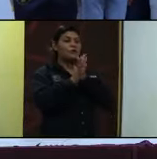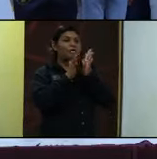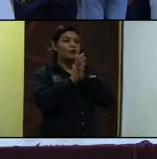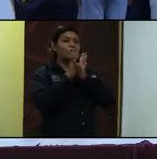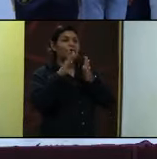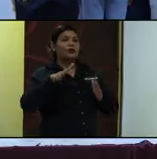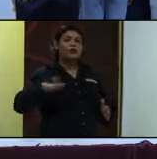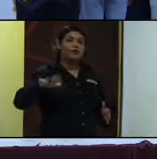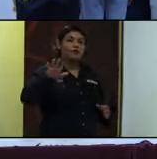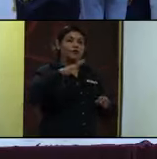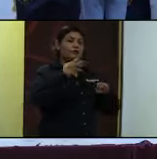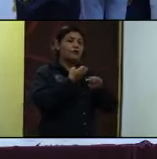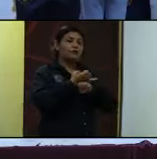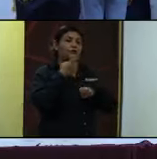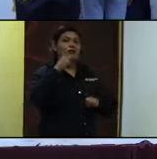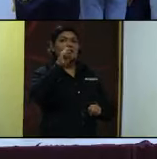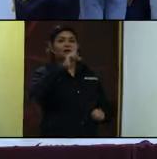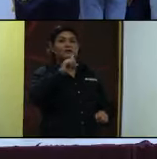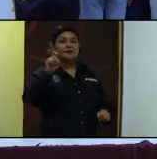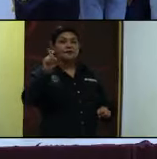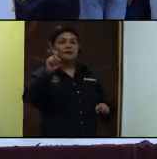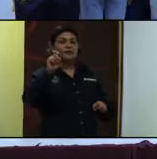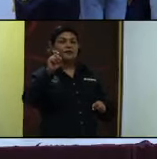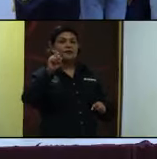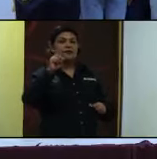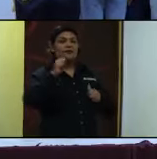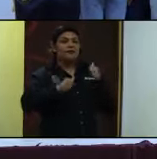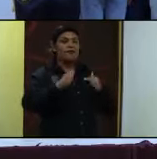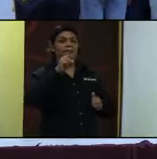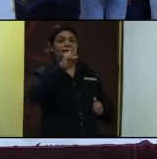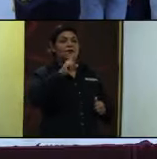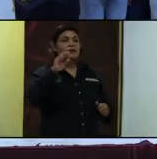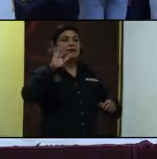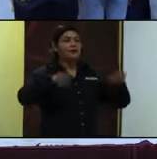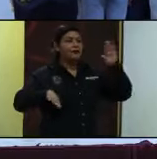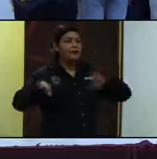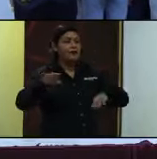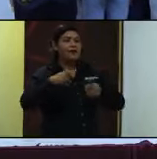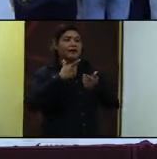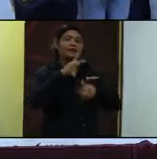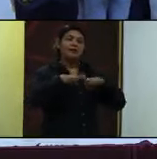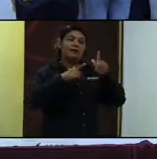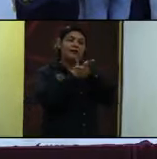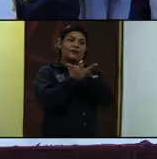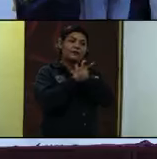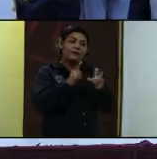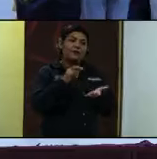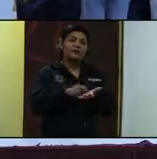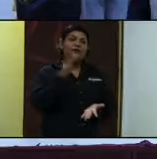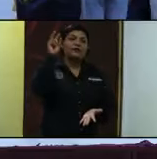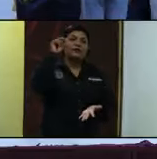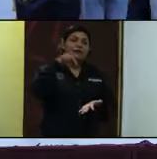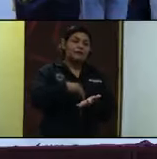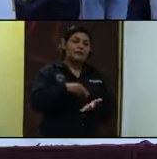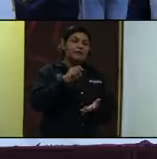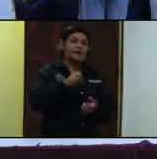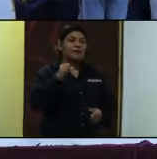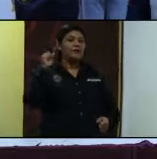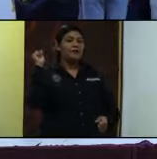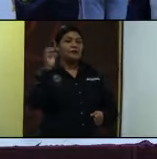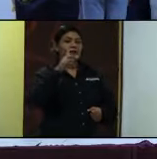compitieron con todo el estado en la prueba de 100 metros planos, 100 metros de natación, nado libre, salto de longitud, tiro